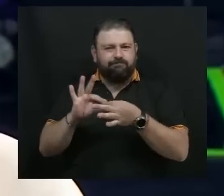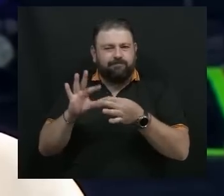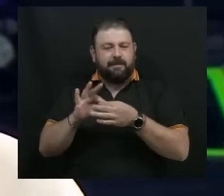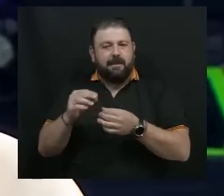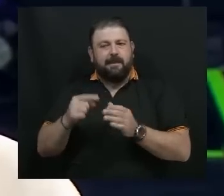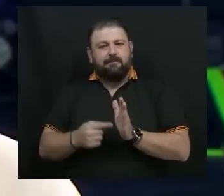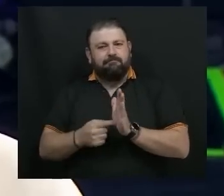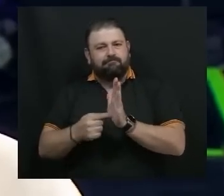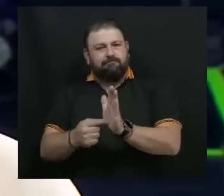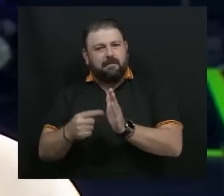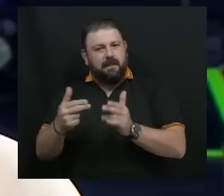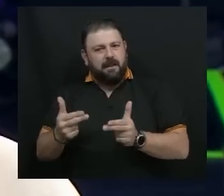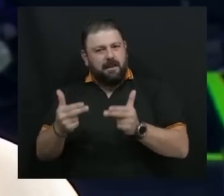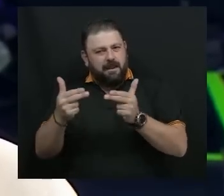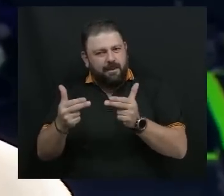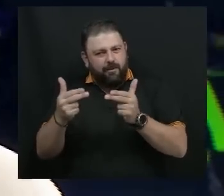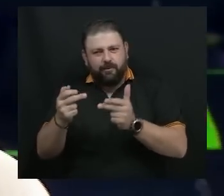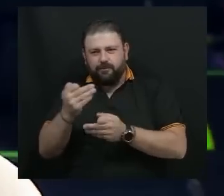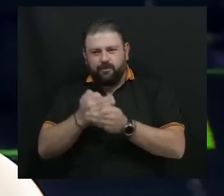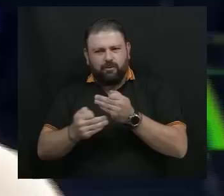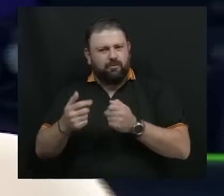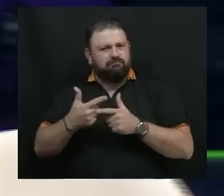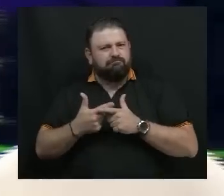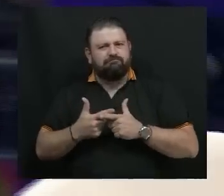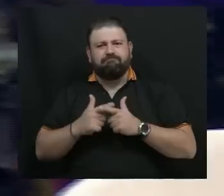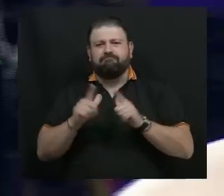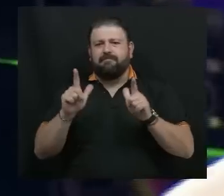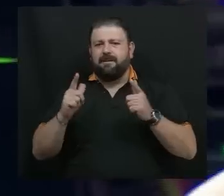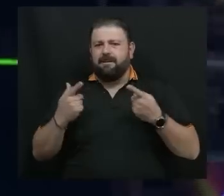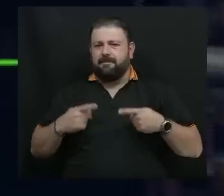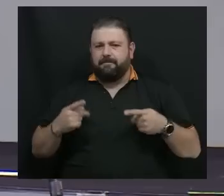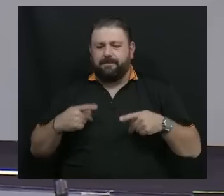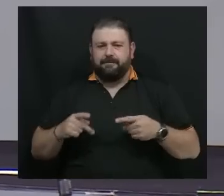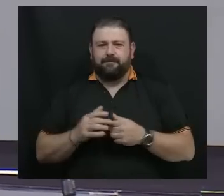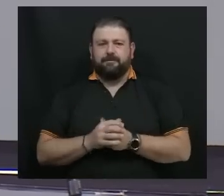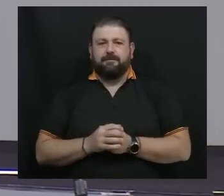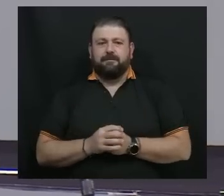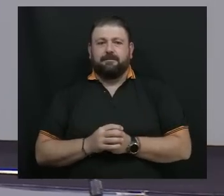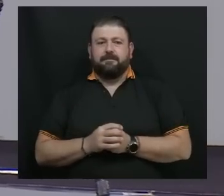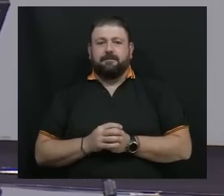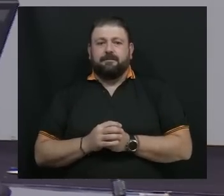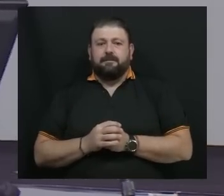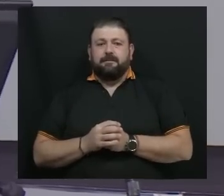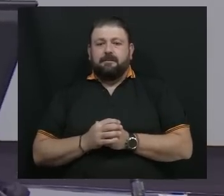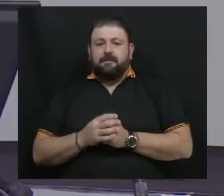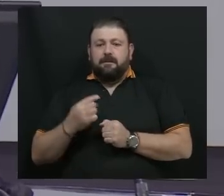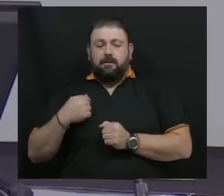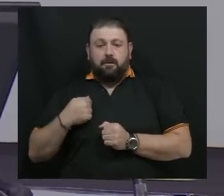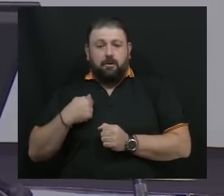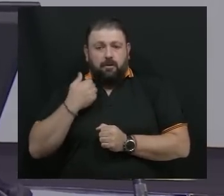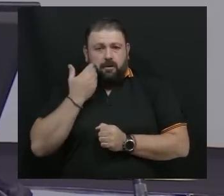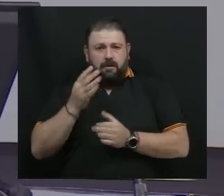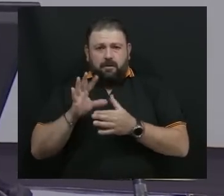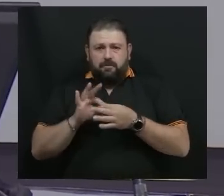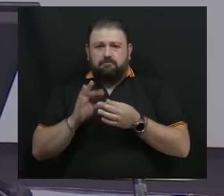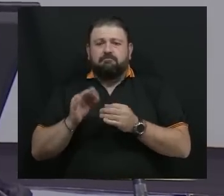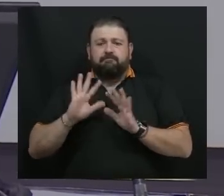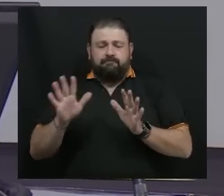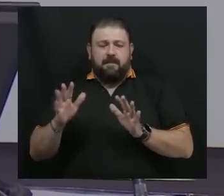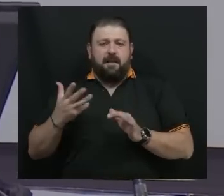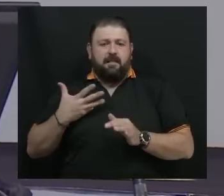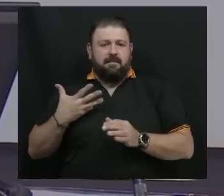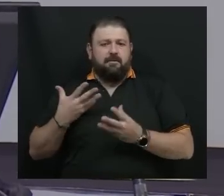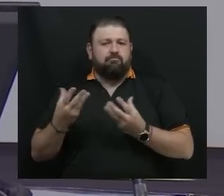persona. ¿Les parece? Bueno, quiero contarles un poquito. Yo llevo varios años en